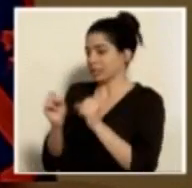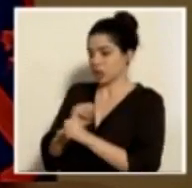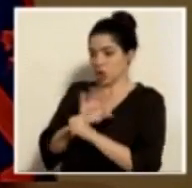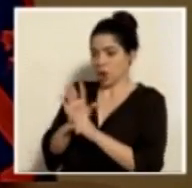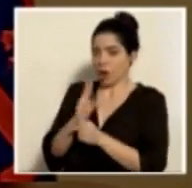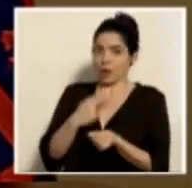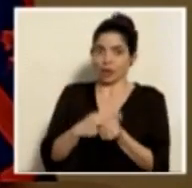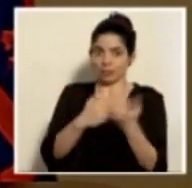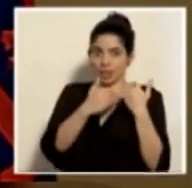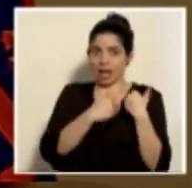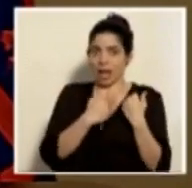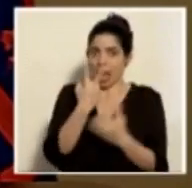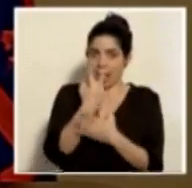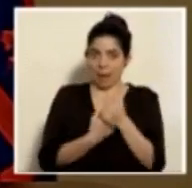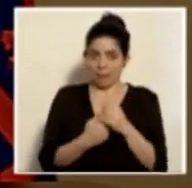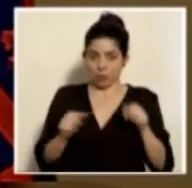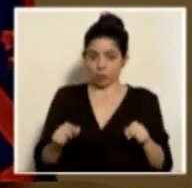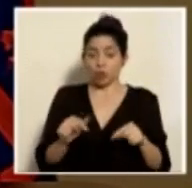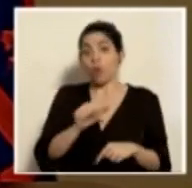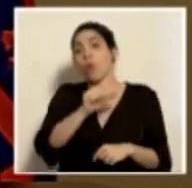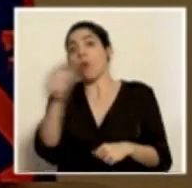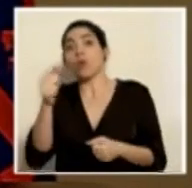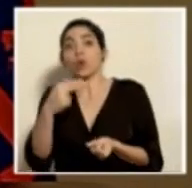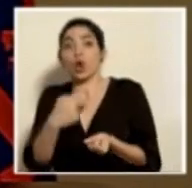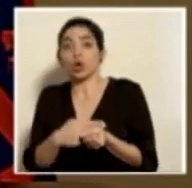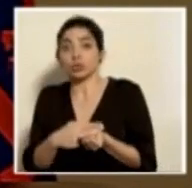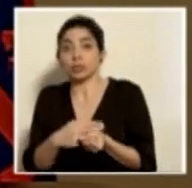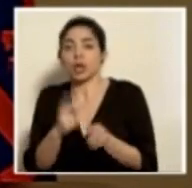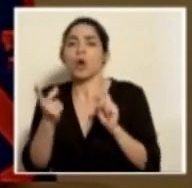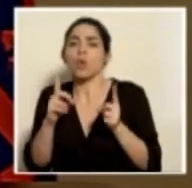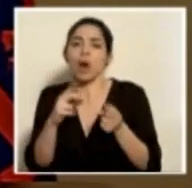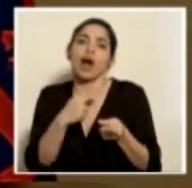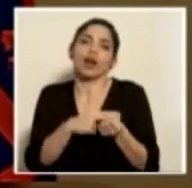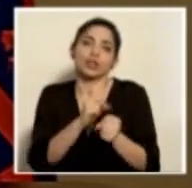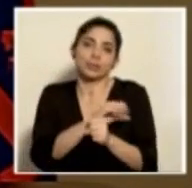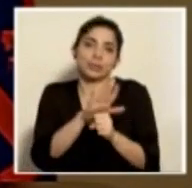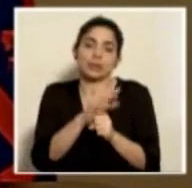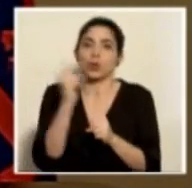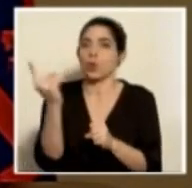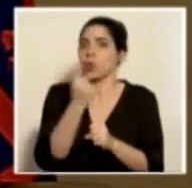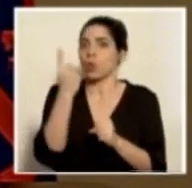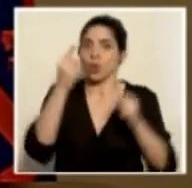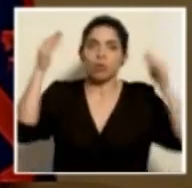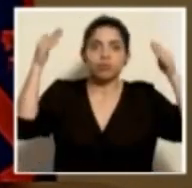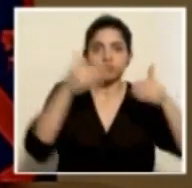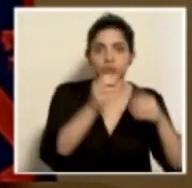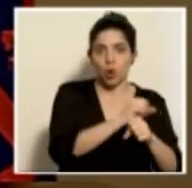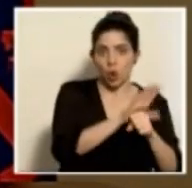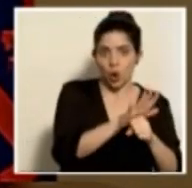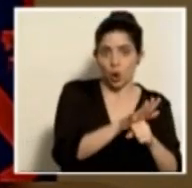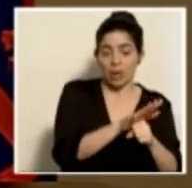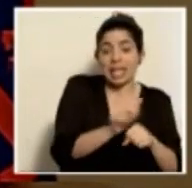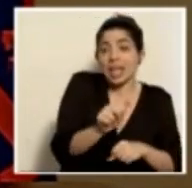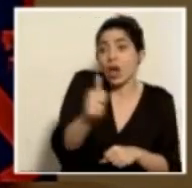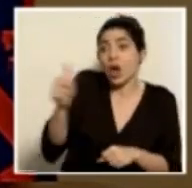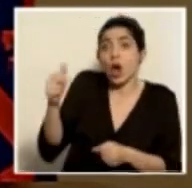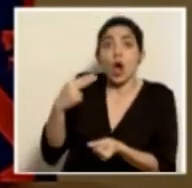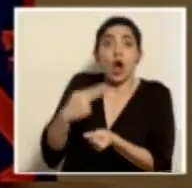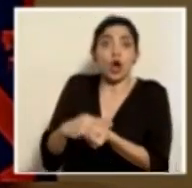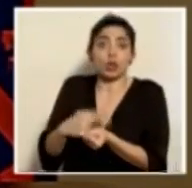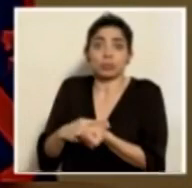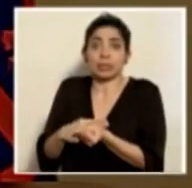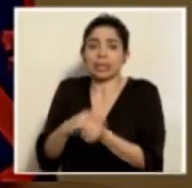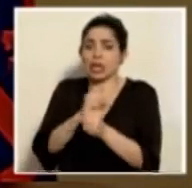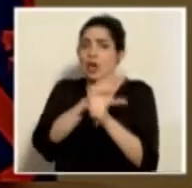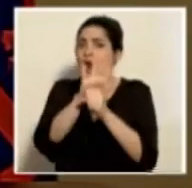Y hay otros hospitales, el SEACO, que solo atiende pacientes COVID, y otros hospitales que no atiende